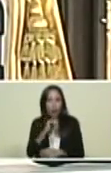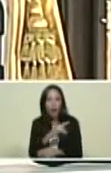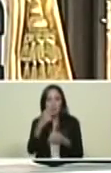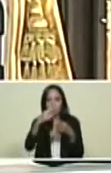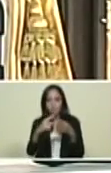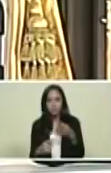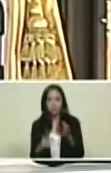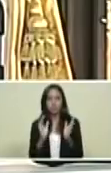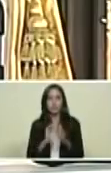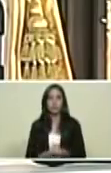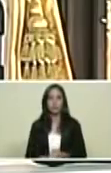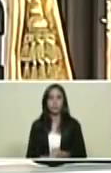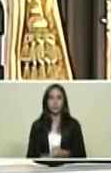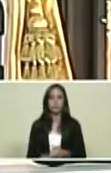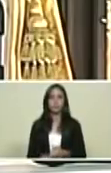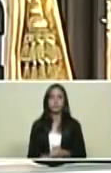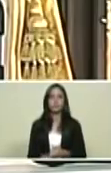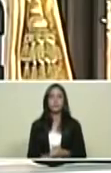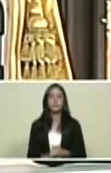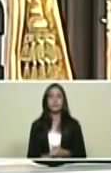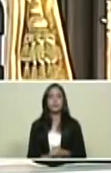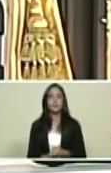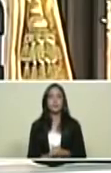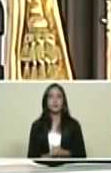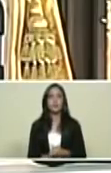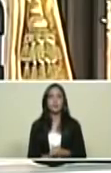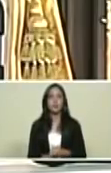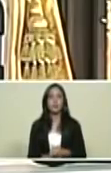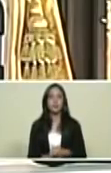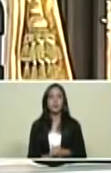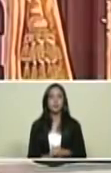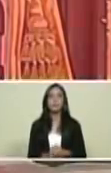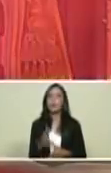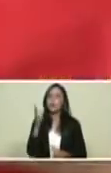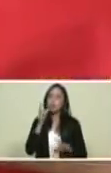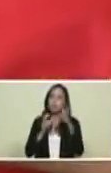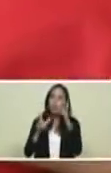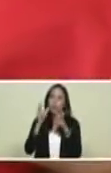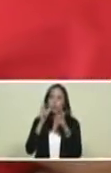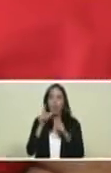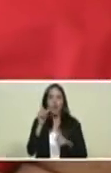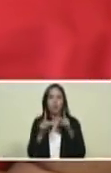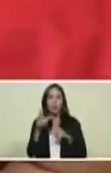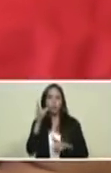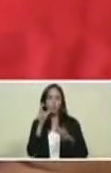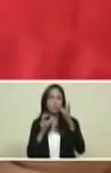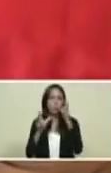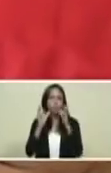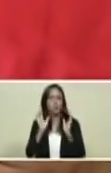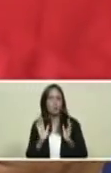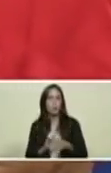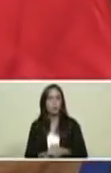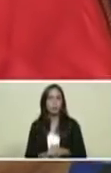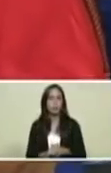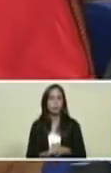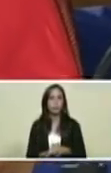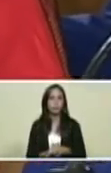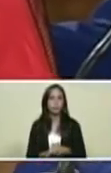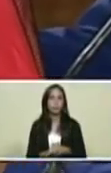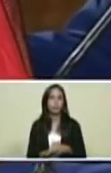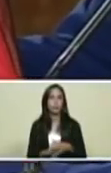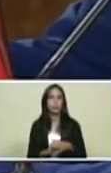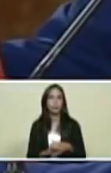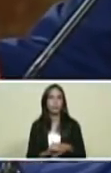podamos valorar muy bien lo que tenemos. Yo he escuchado, valga el comentario, doctor Jorge Rodríguez, usted que